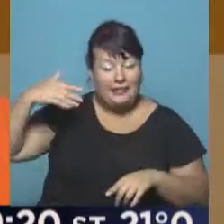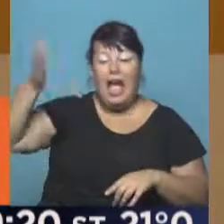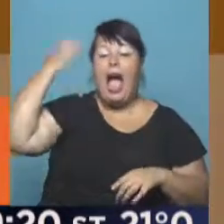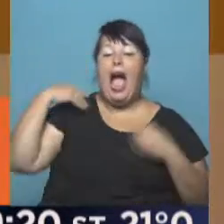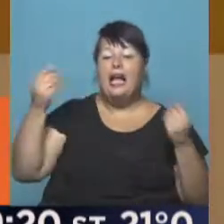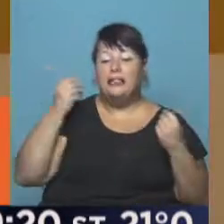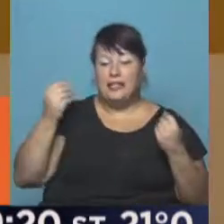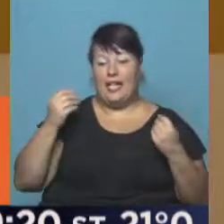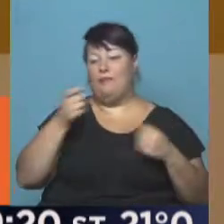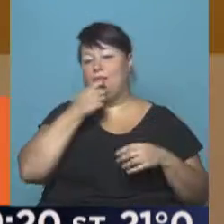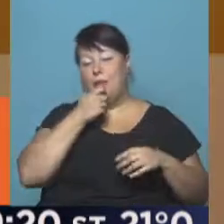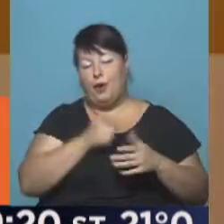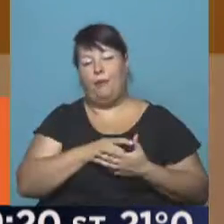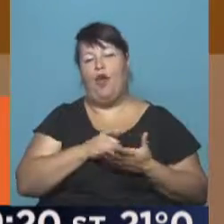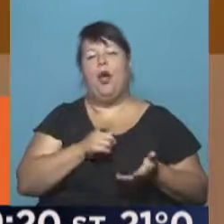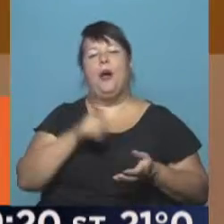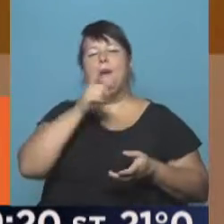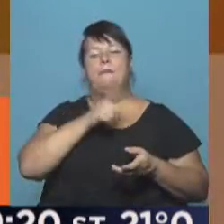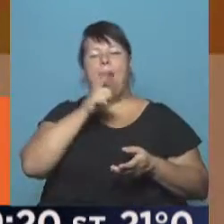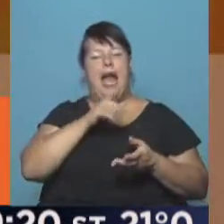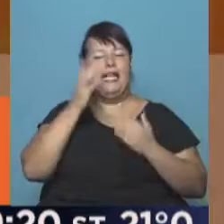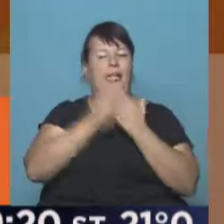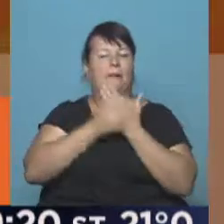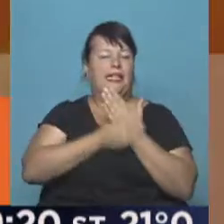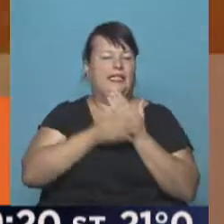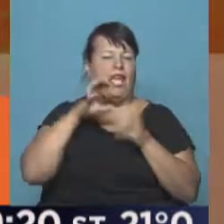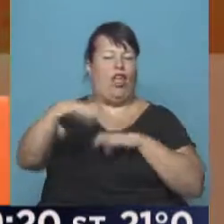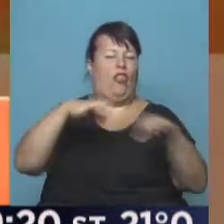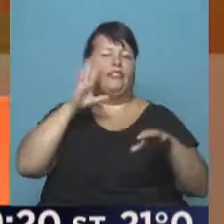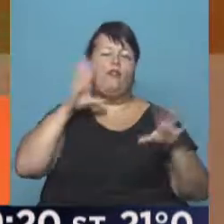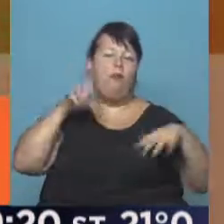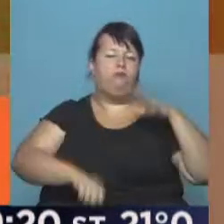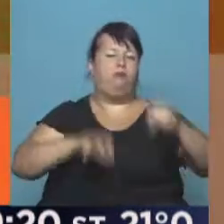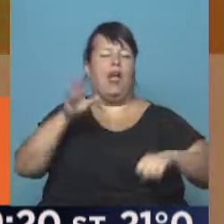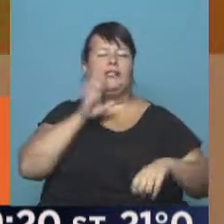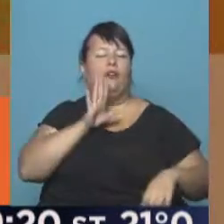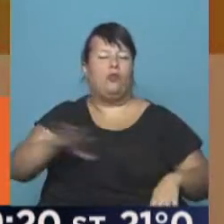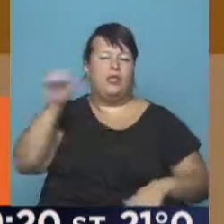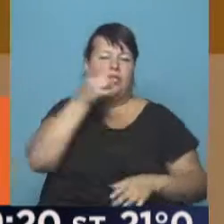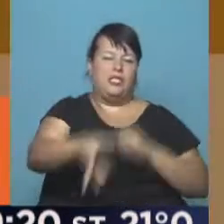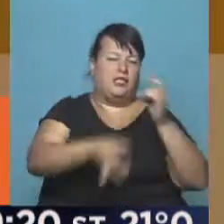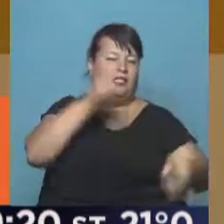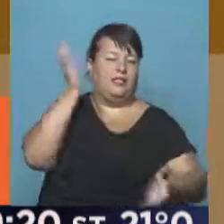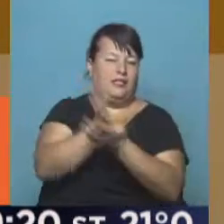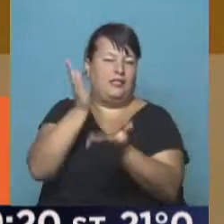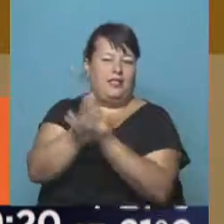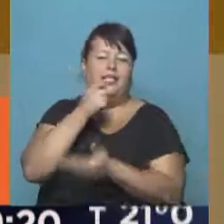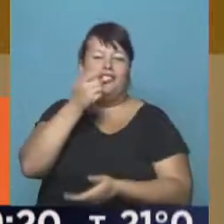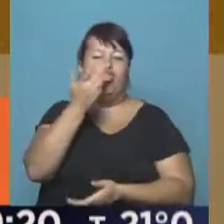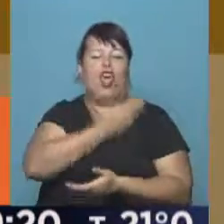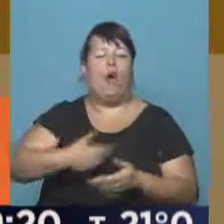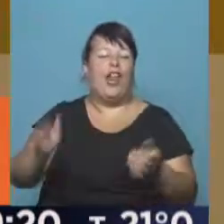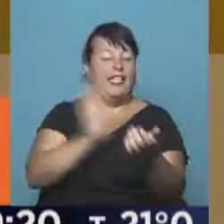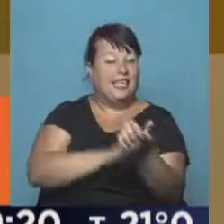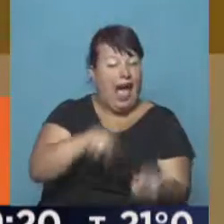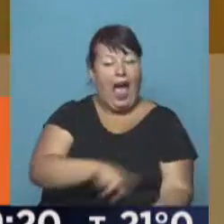había era, digamos, parecía que era un ministerio de colonias de Estados Unidos y que entonces Estados Unidos castigaba cuando hubiera un gobierno de izquierda. Esto